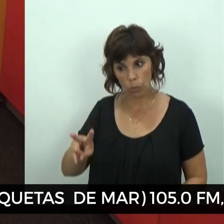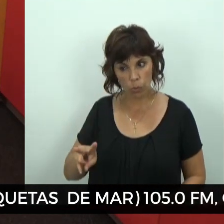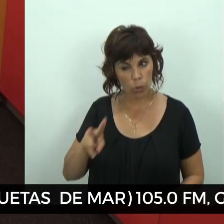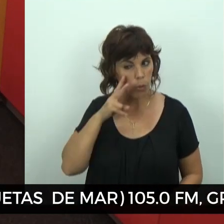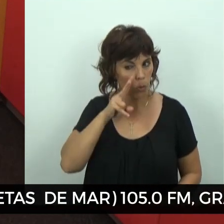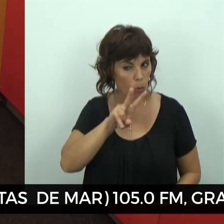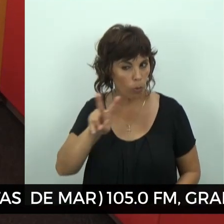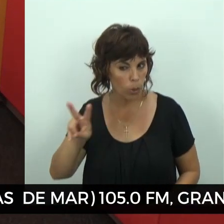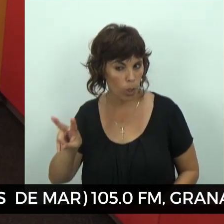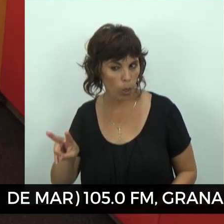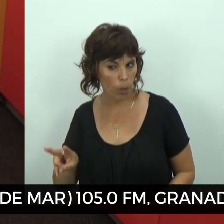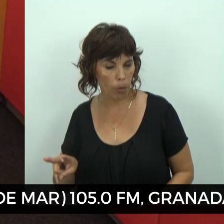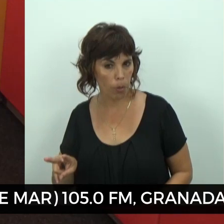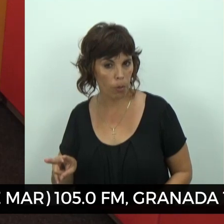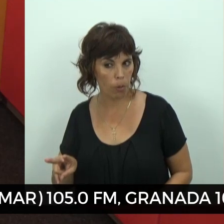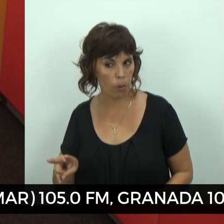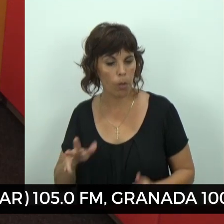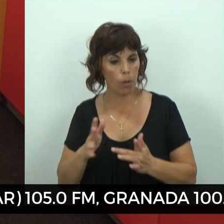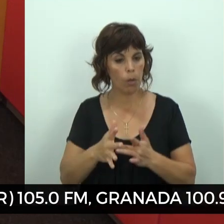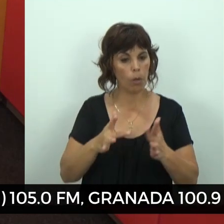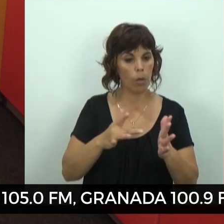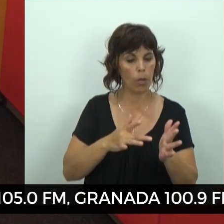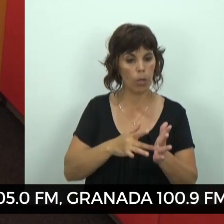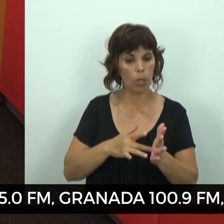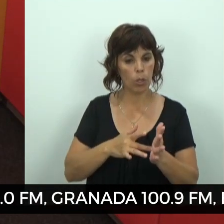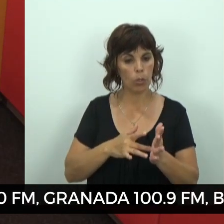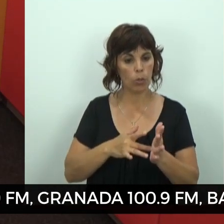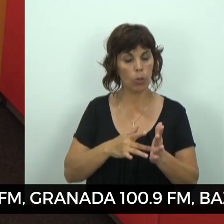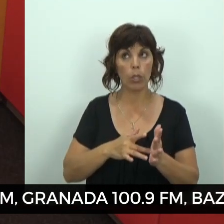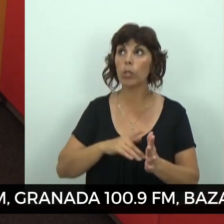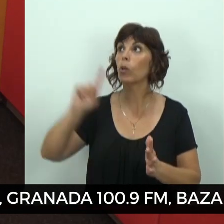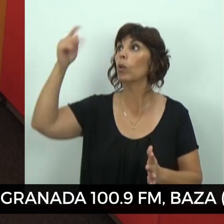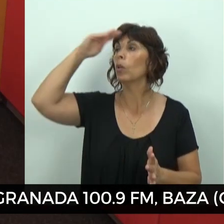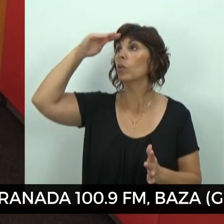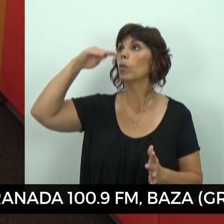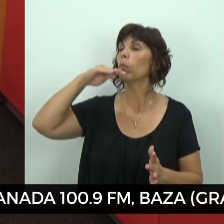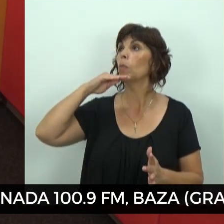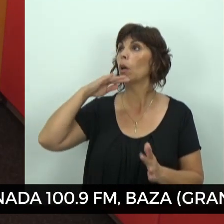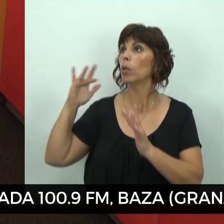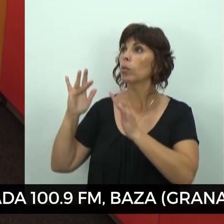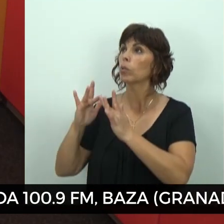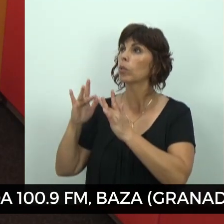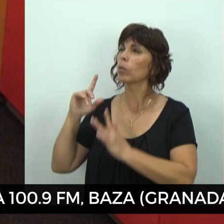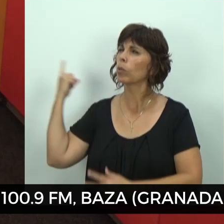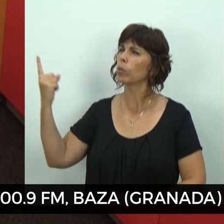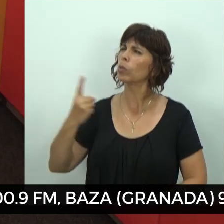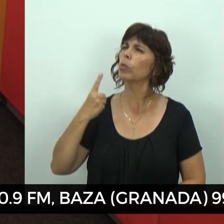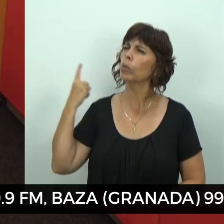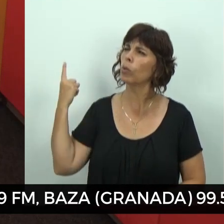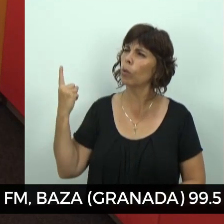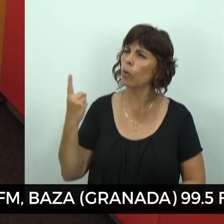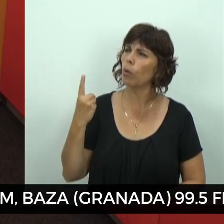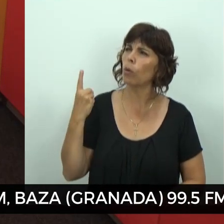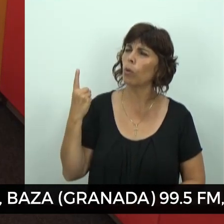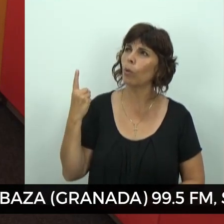Él permanecía mucho tiempo a solas con Dios el Padre. Pero cuando